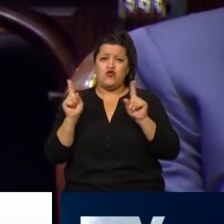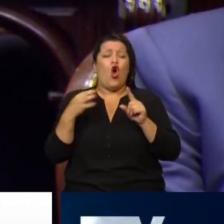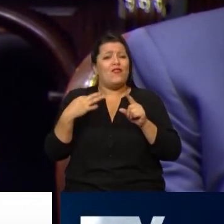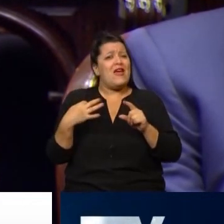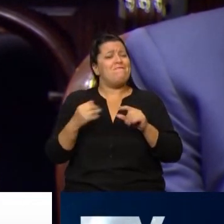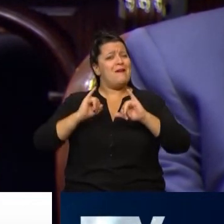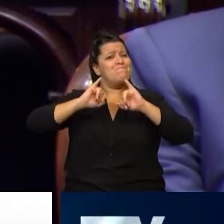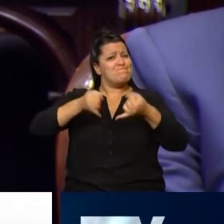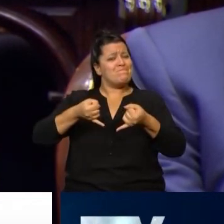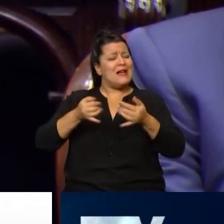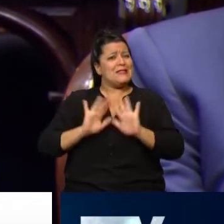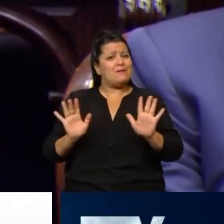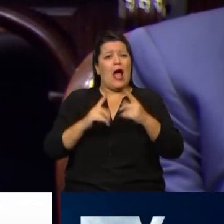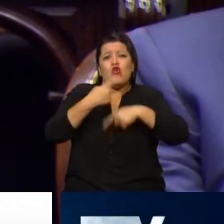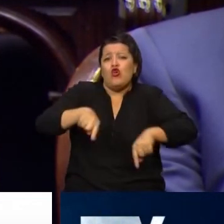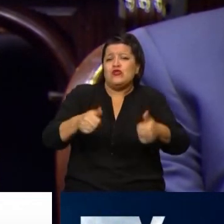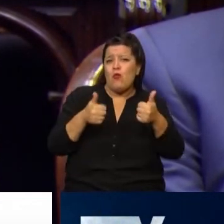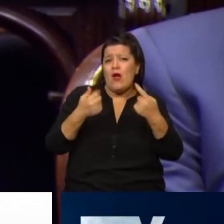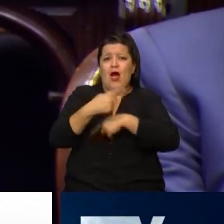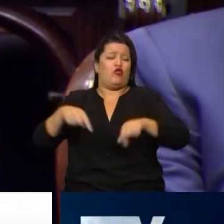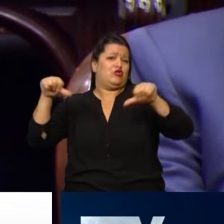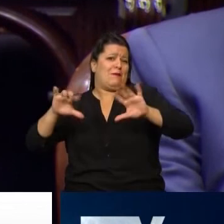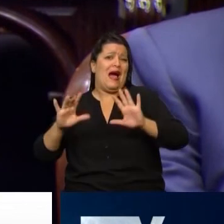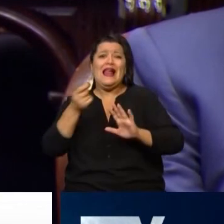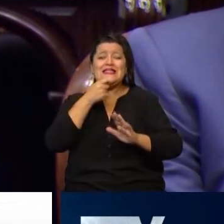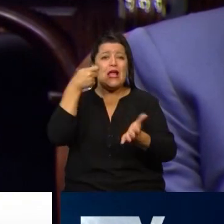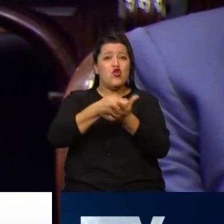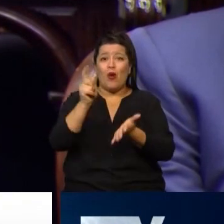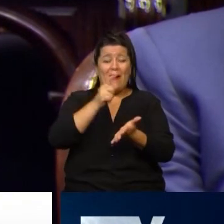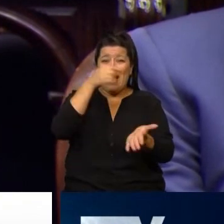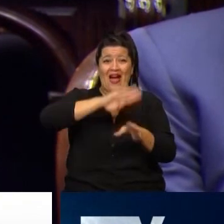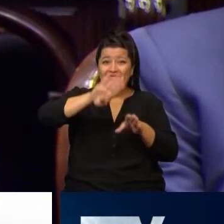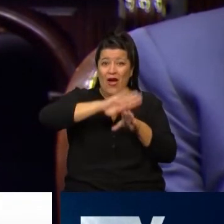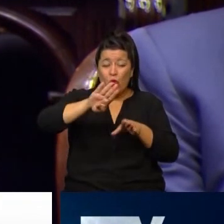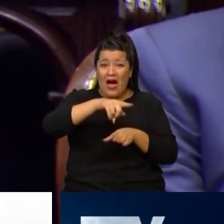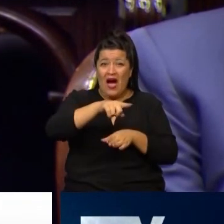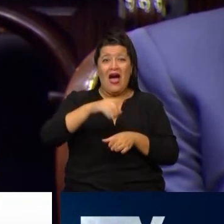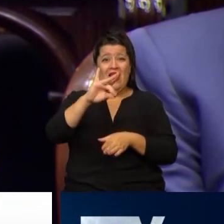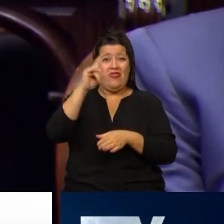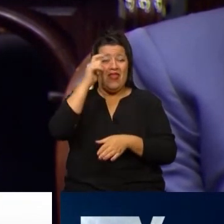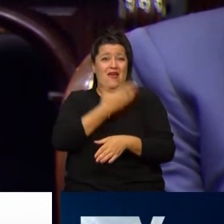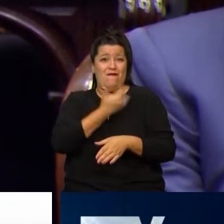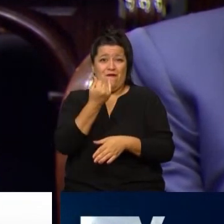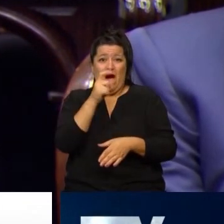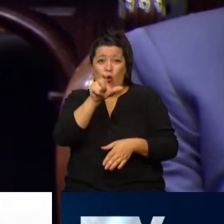y las malas. Si hay default, no cabe ninguna duda que vamos a ser